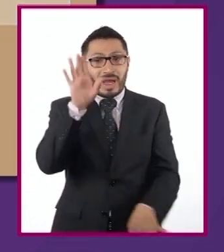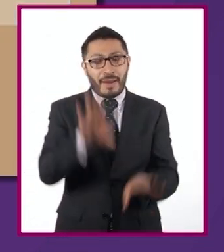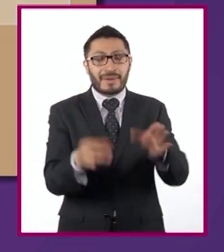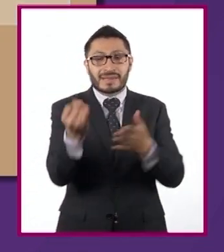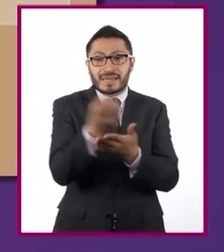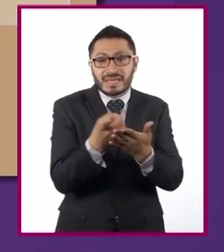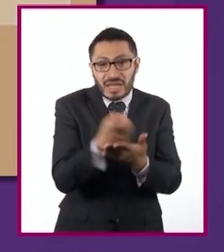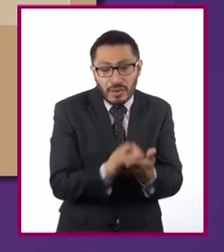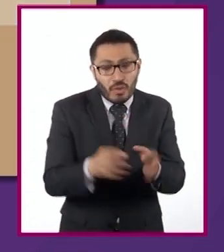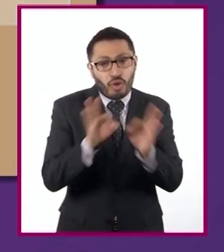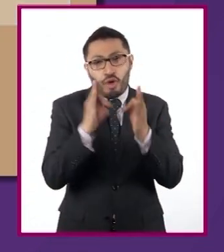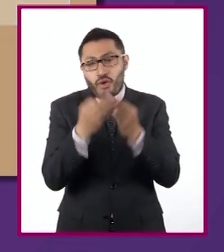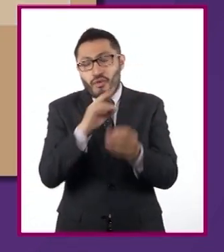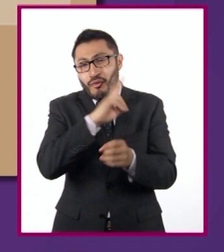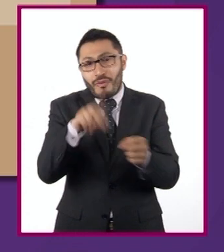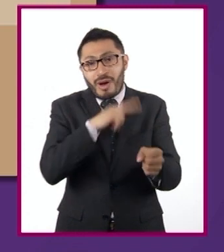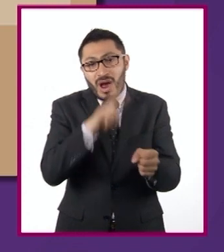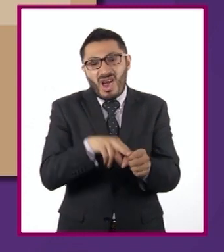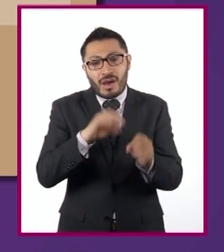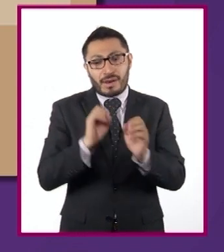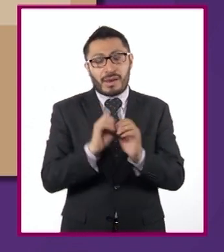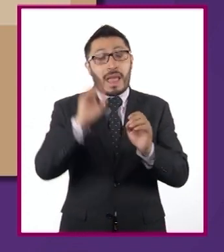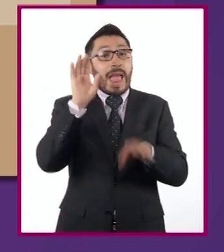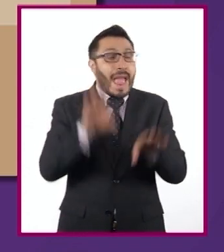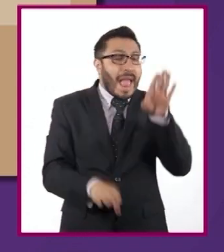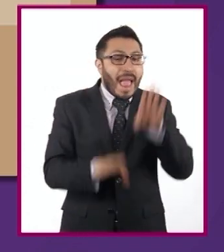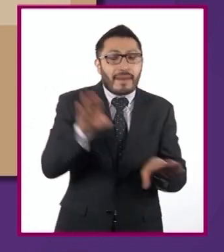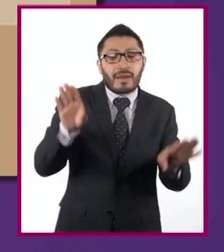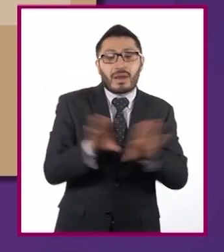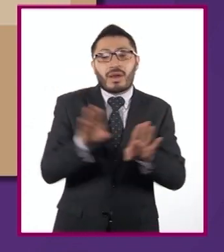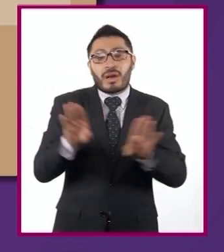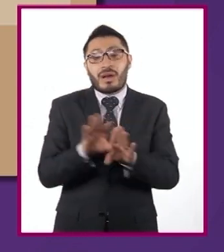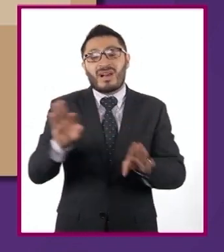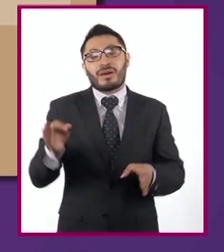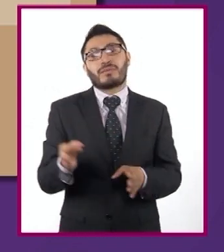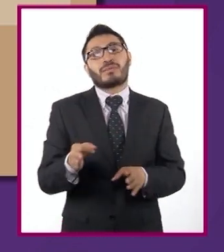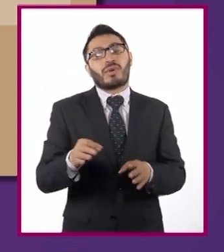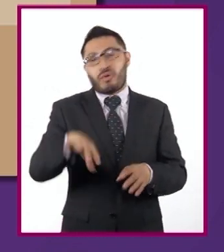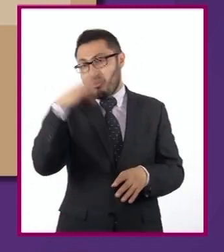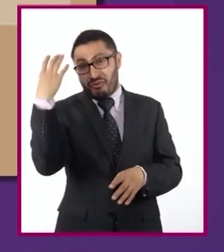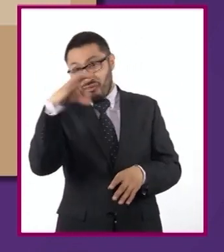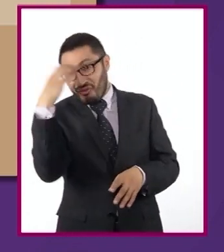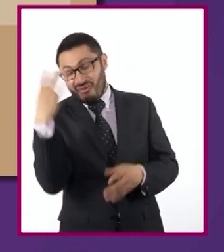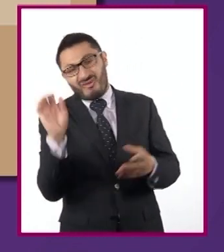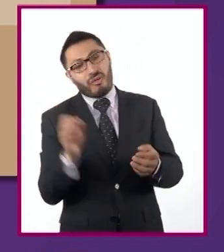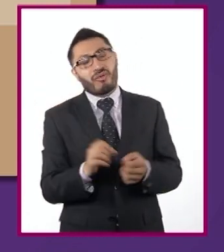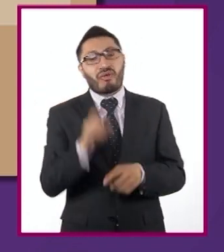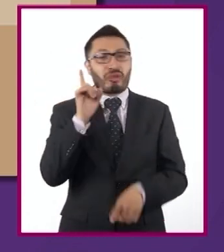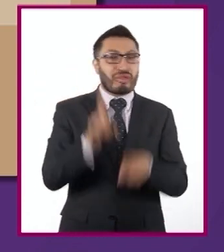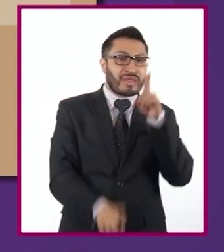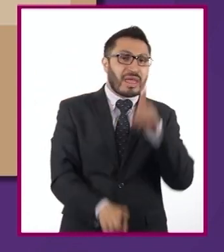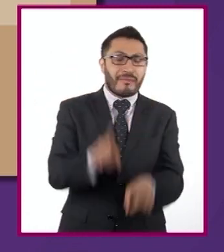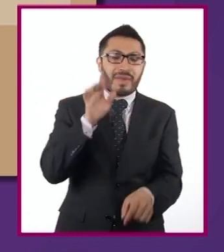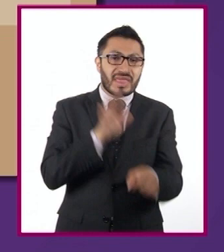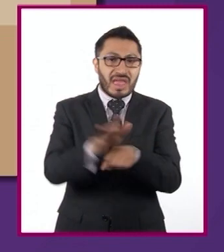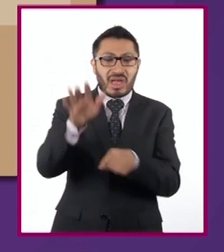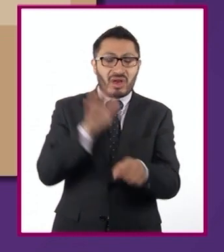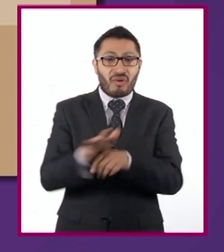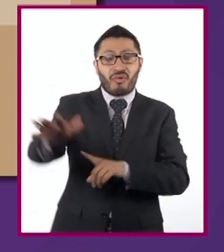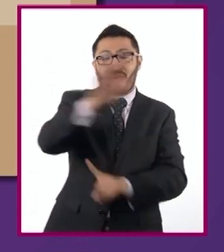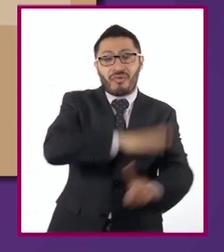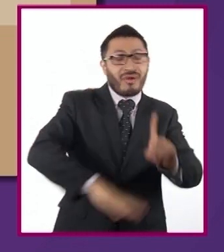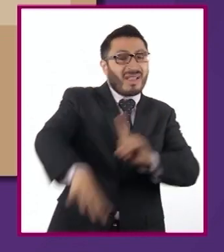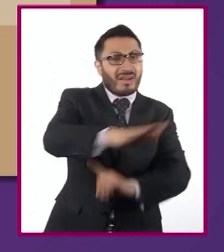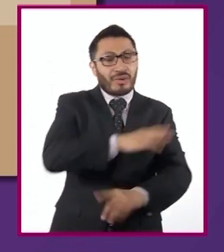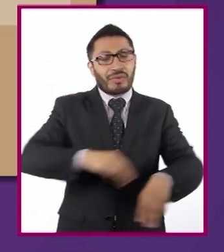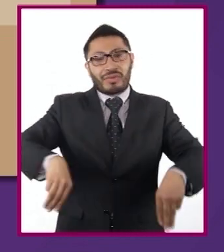o formas orgánicas y en otras ocasiones usarán fotografías dependiendo de las condiciones del